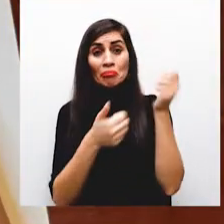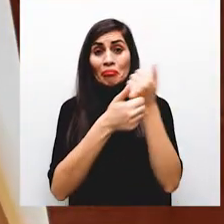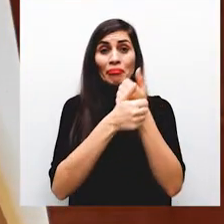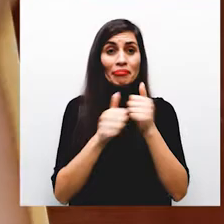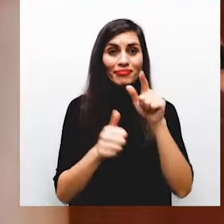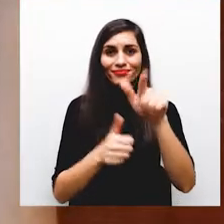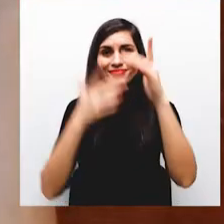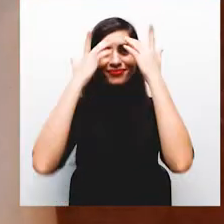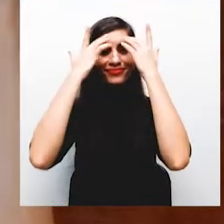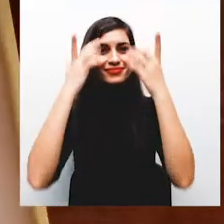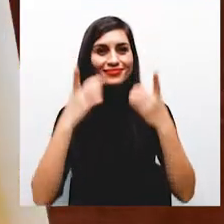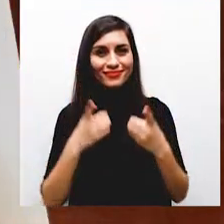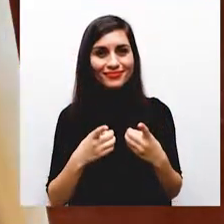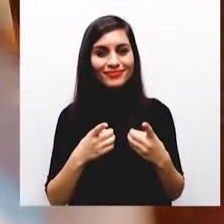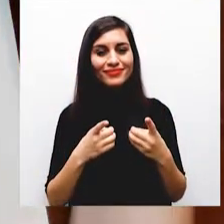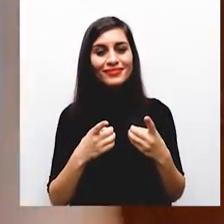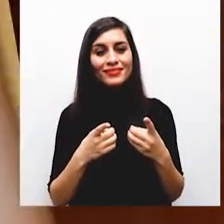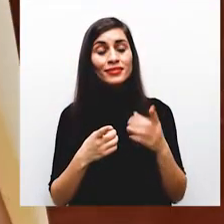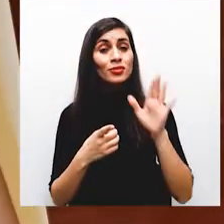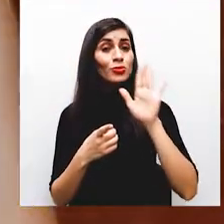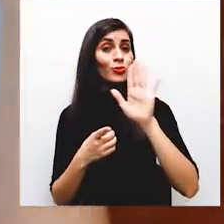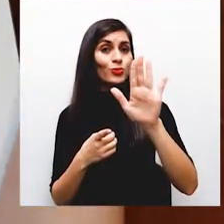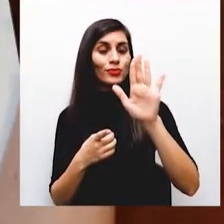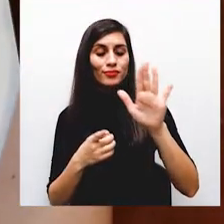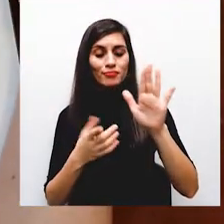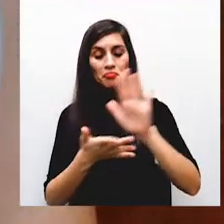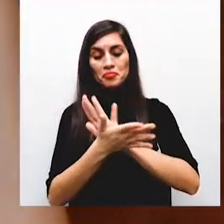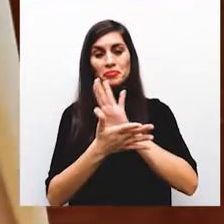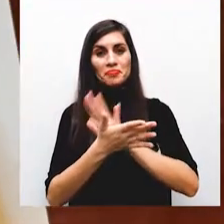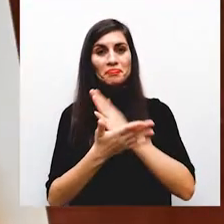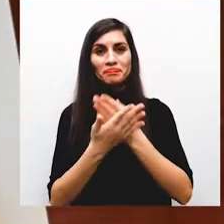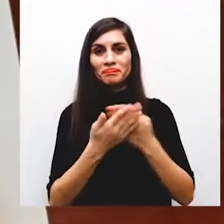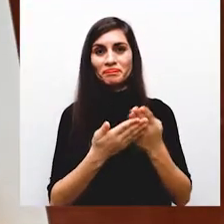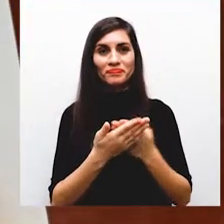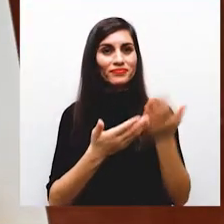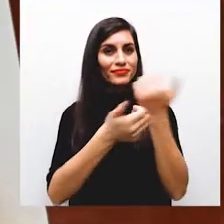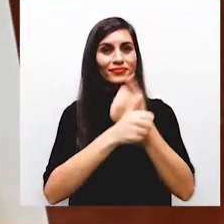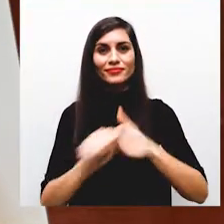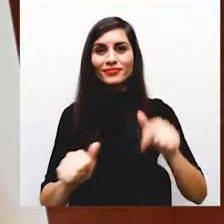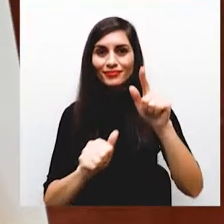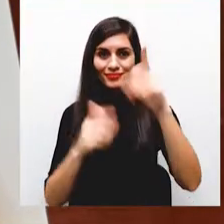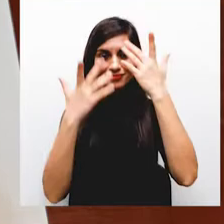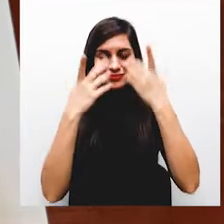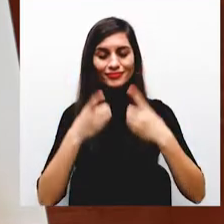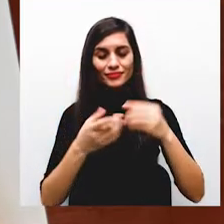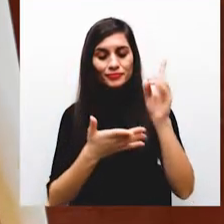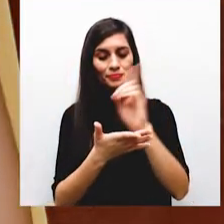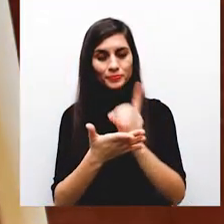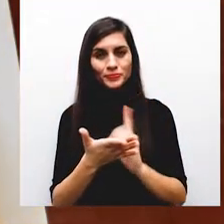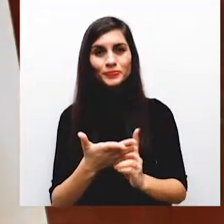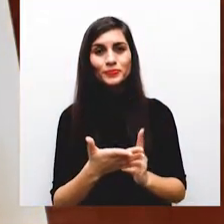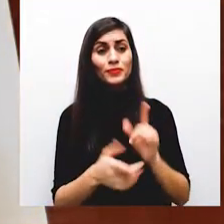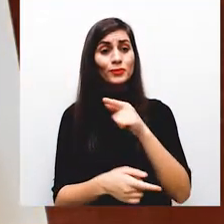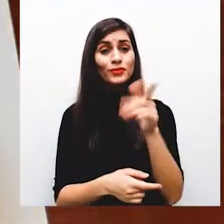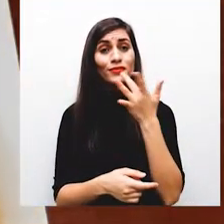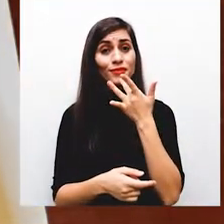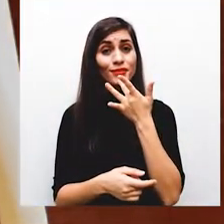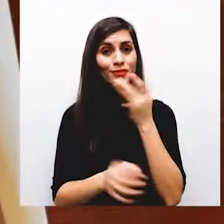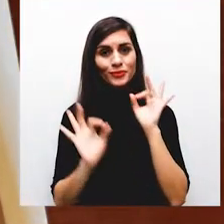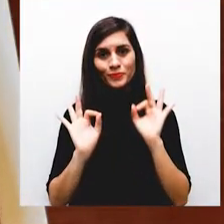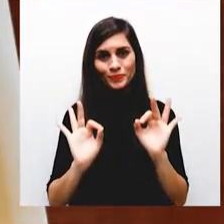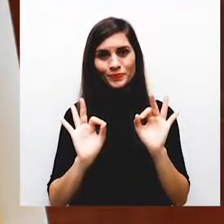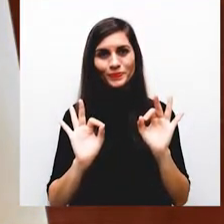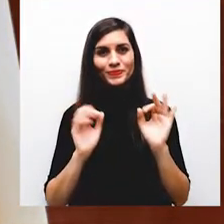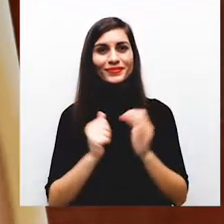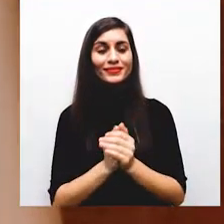un artista, no sé. Ustedes tienen todas las hojas en blanco que quieran para dibujar y encontrar la figura que